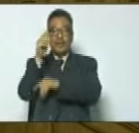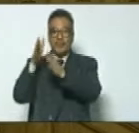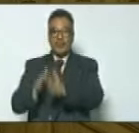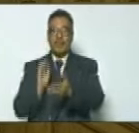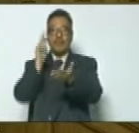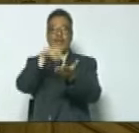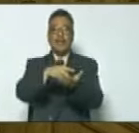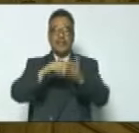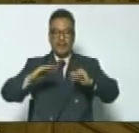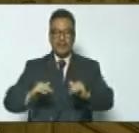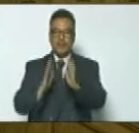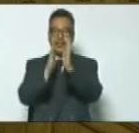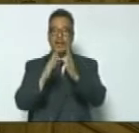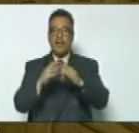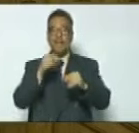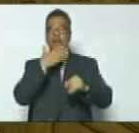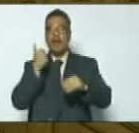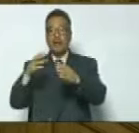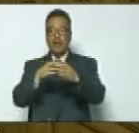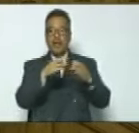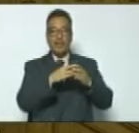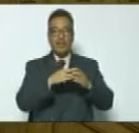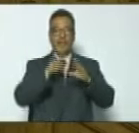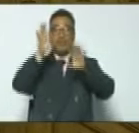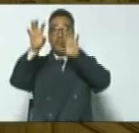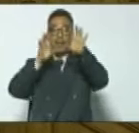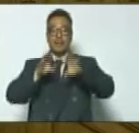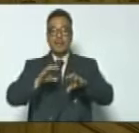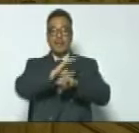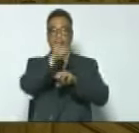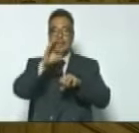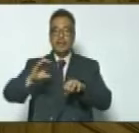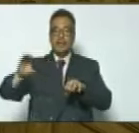allá a enfrentarse con los mejores equipos de los países del Caribe.